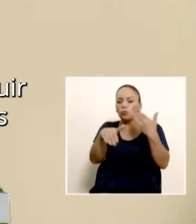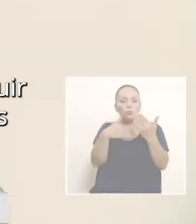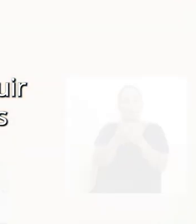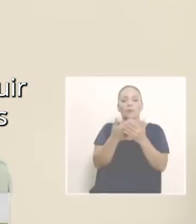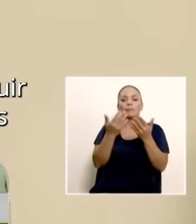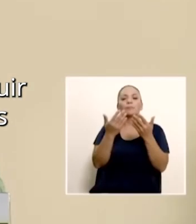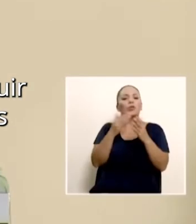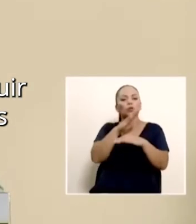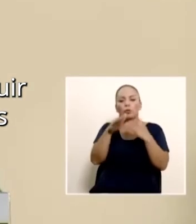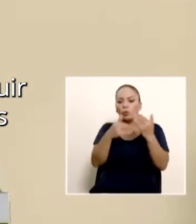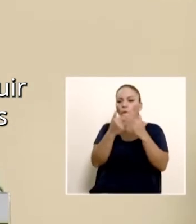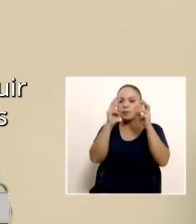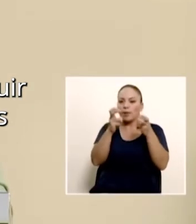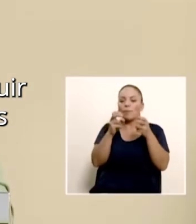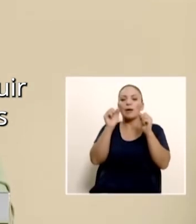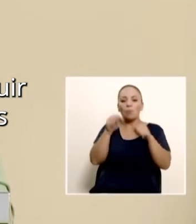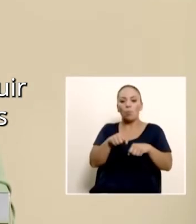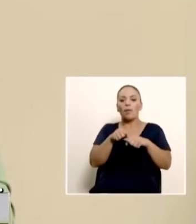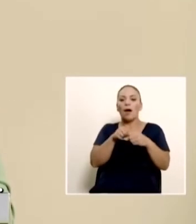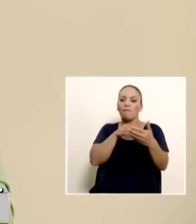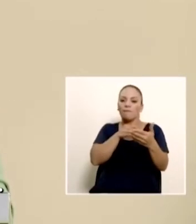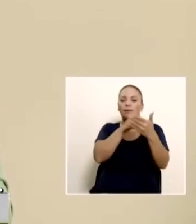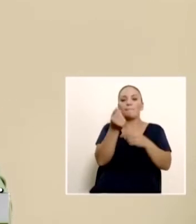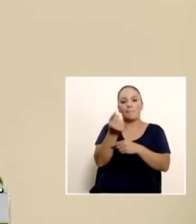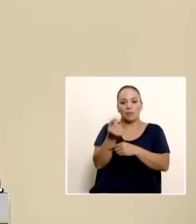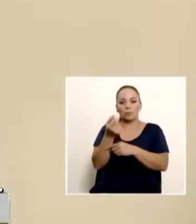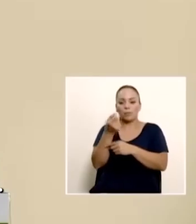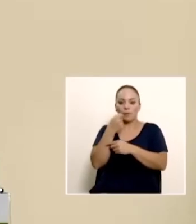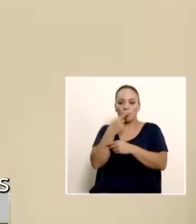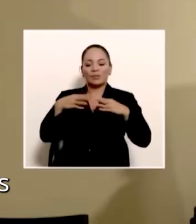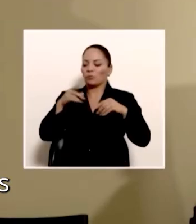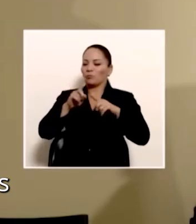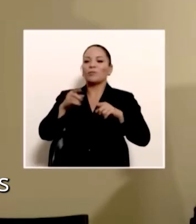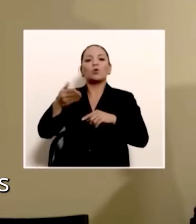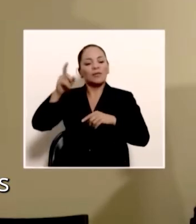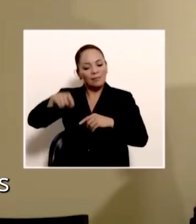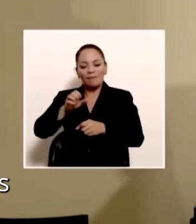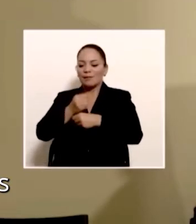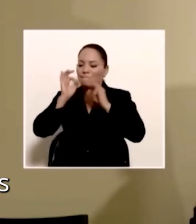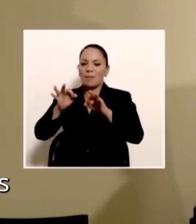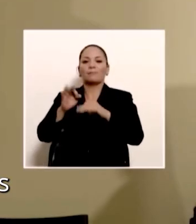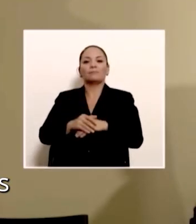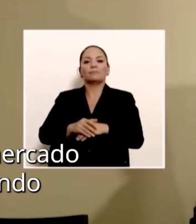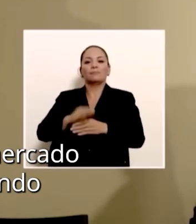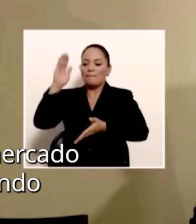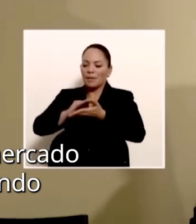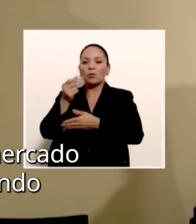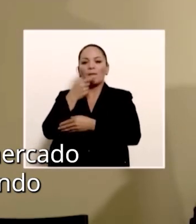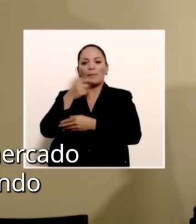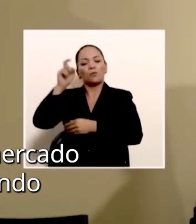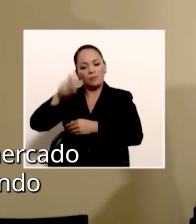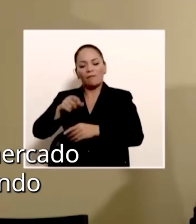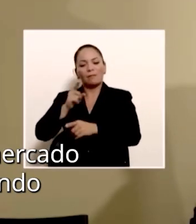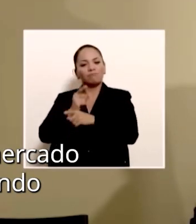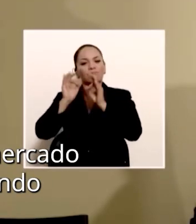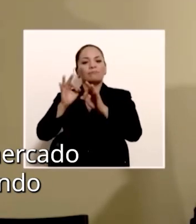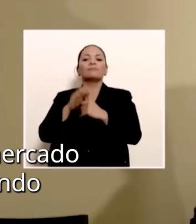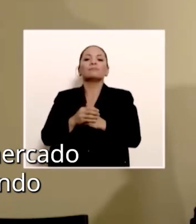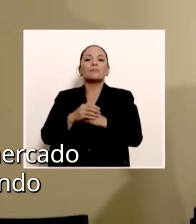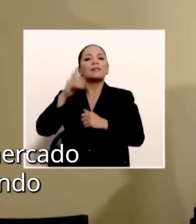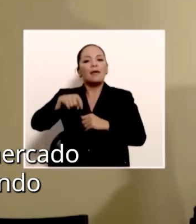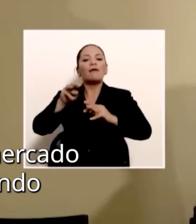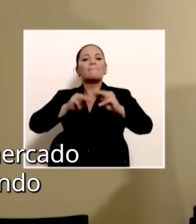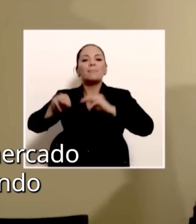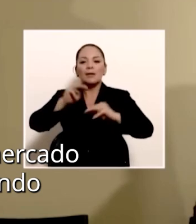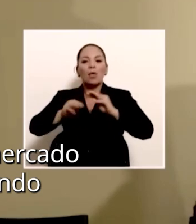aquello que pueda influir en el precio de medicamentos y en disminución de trámites. Hay que bajar el precio de los medicamentos como Dios manda, a través de